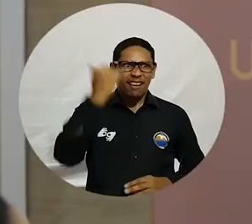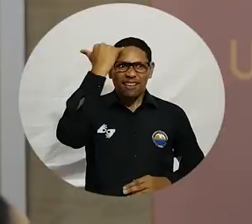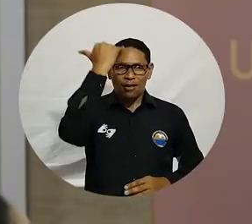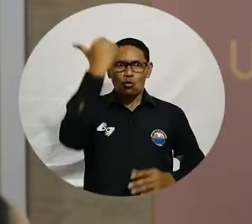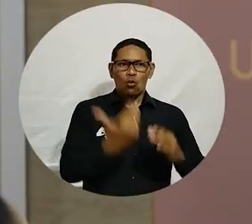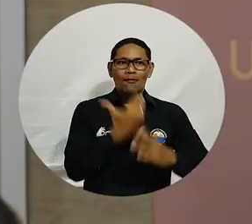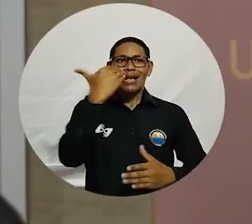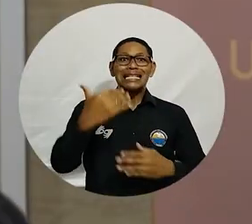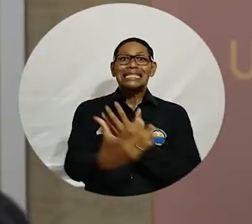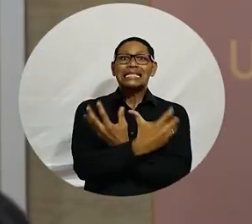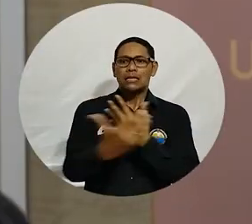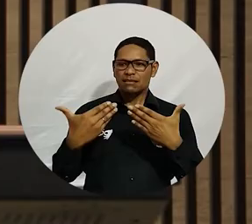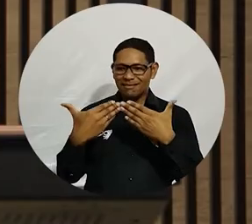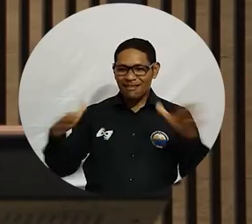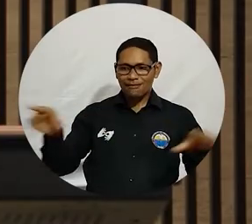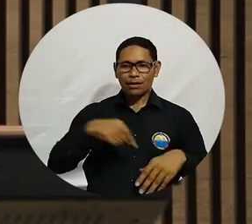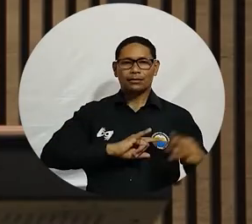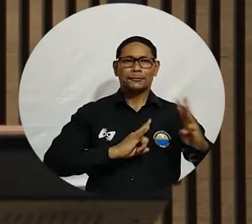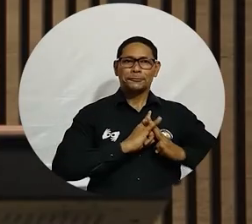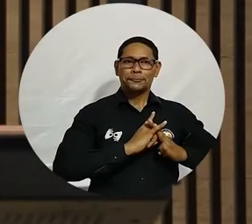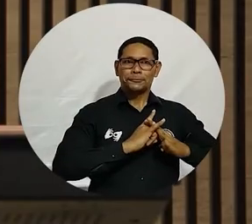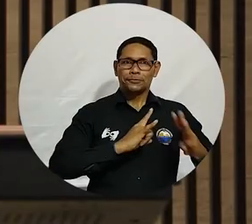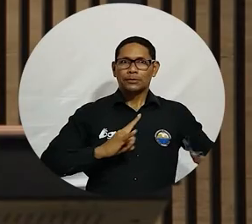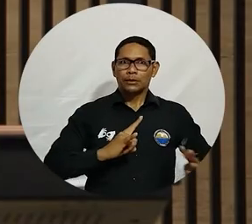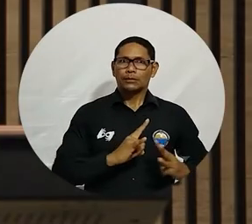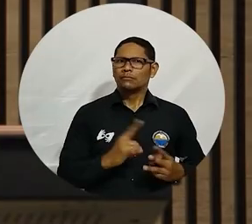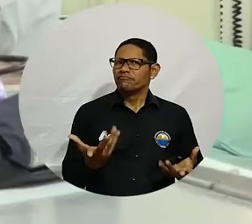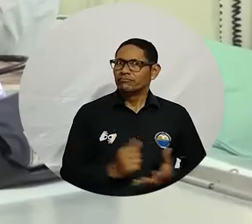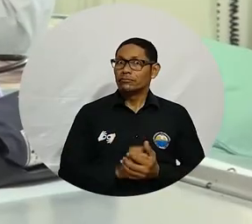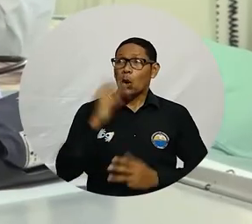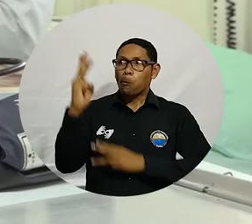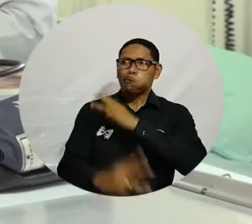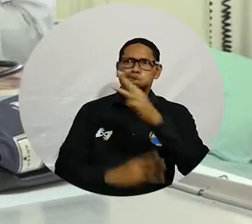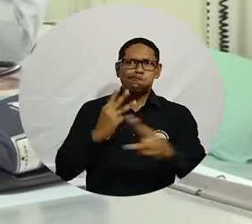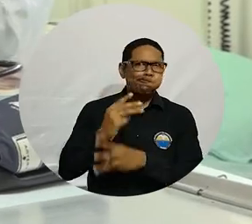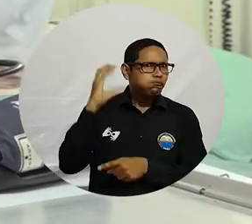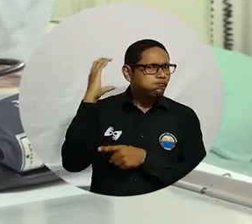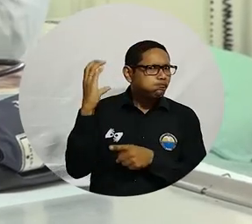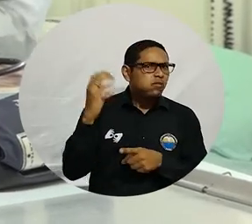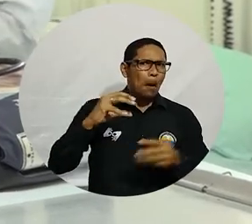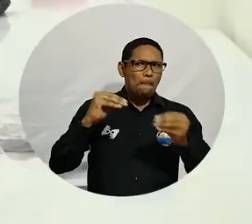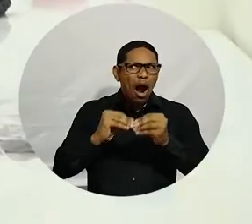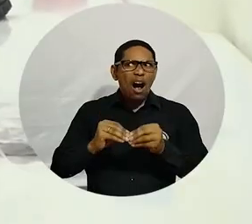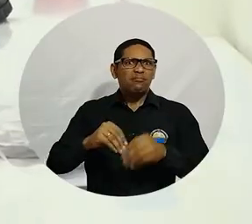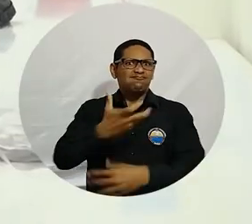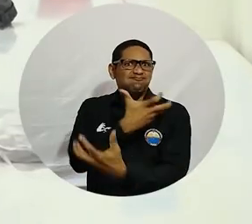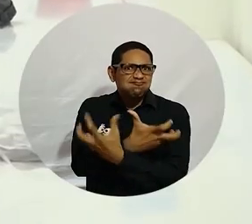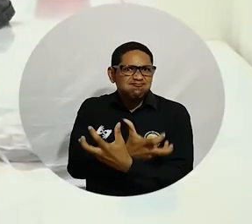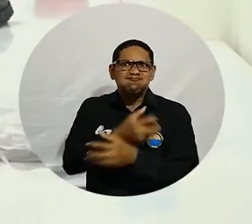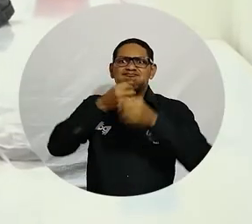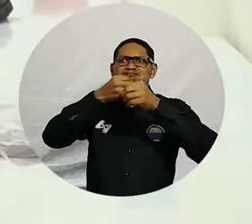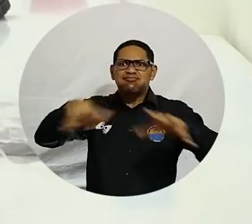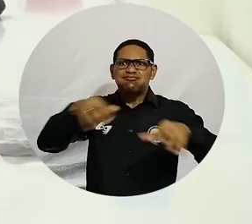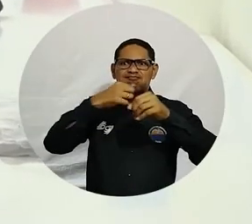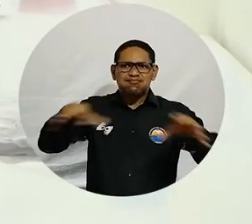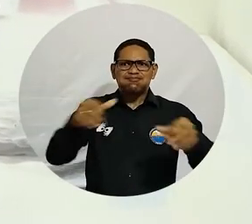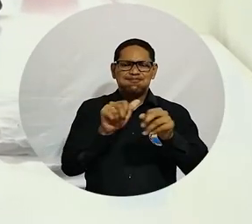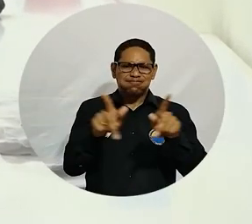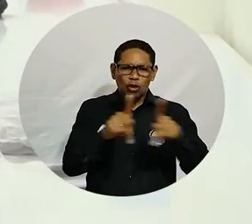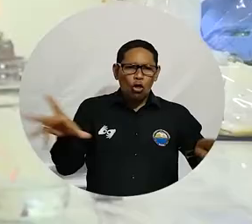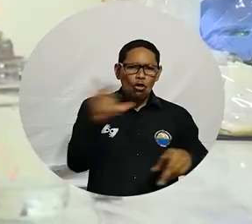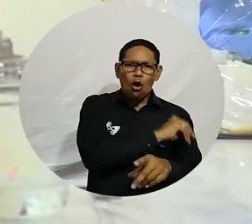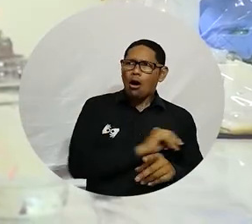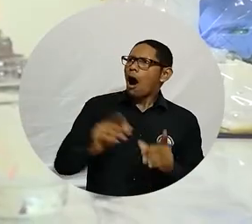socializó la iniciativa Ciencia Abierta en Unimagdalena, un movimiento mundial que se replica para que la producción científica sea